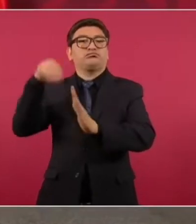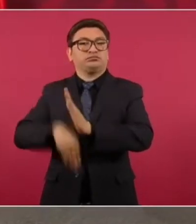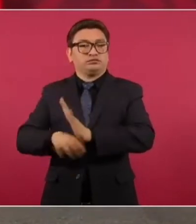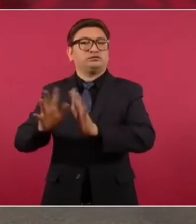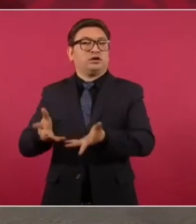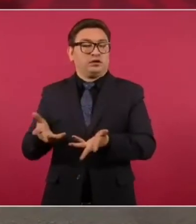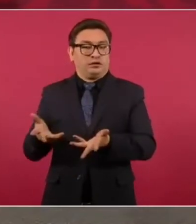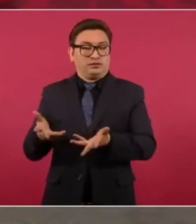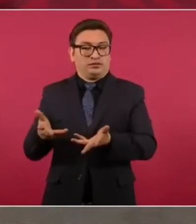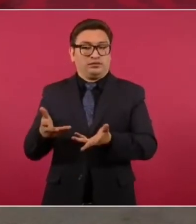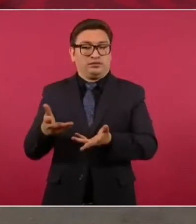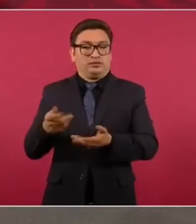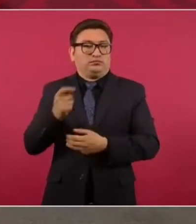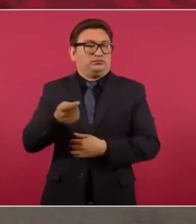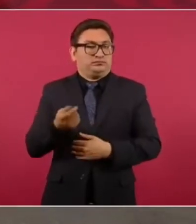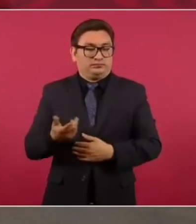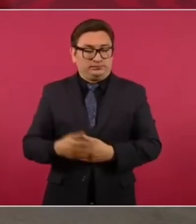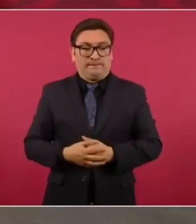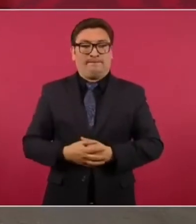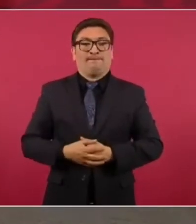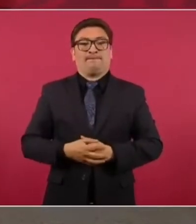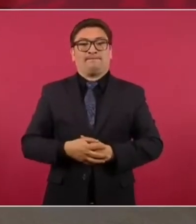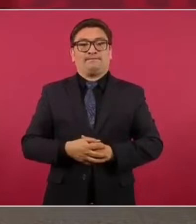¿Qué es lo que quieren?